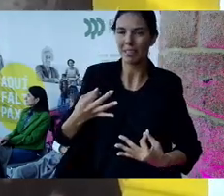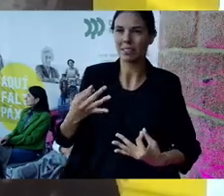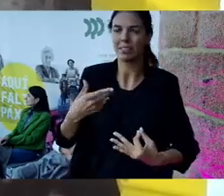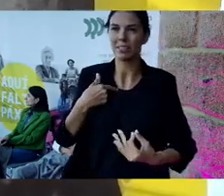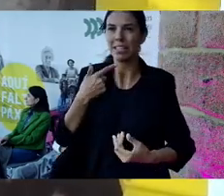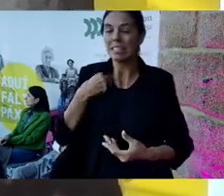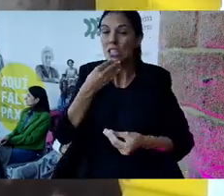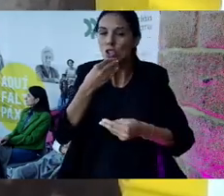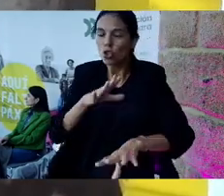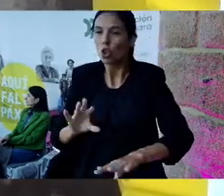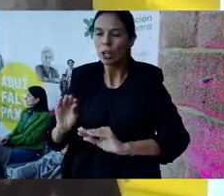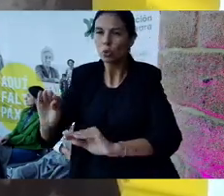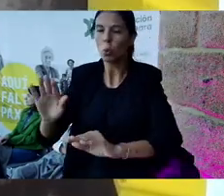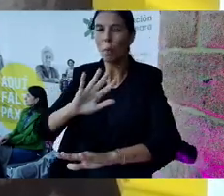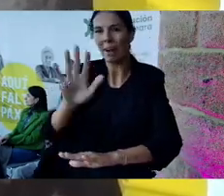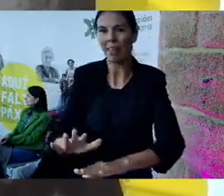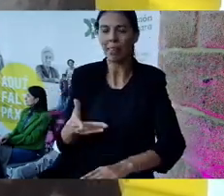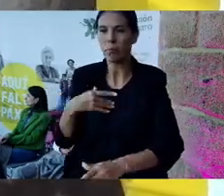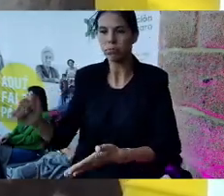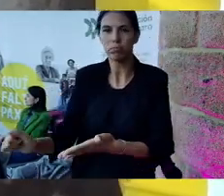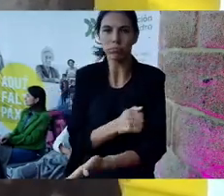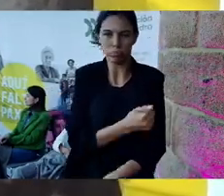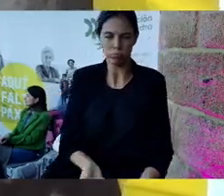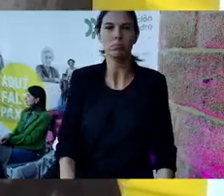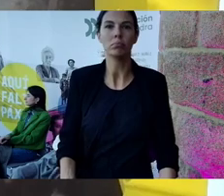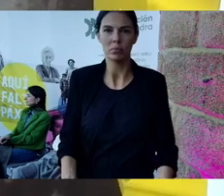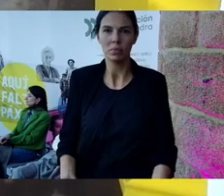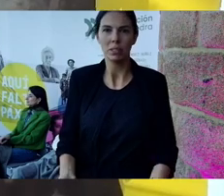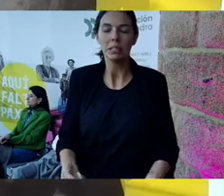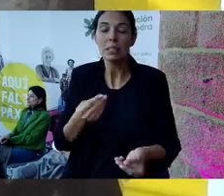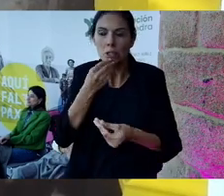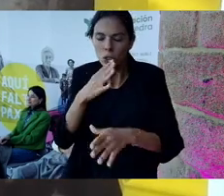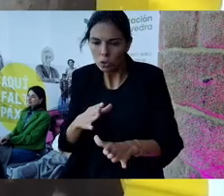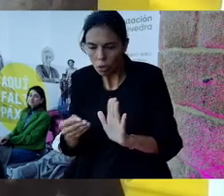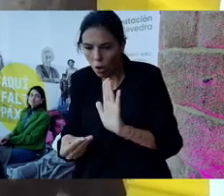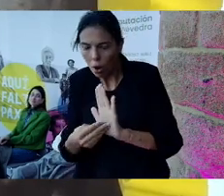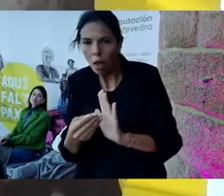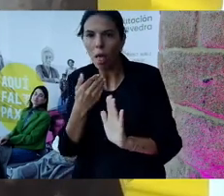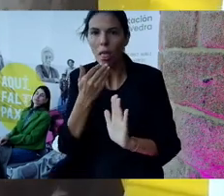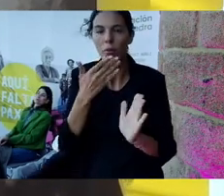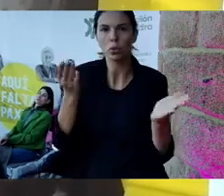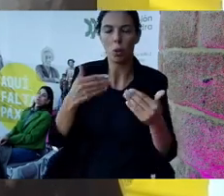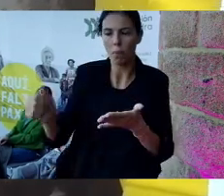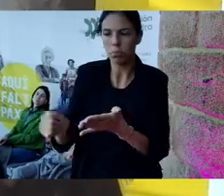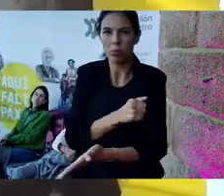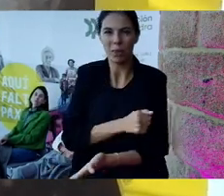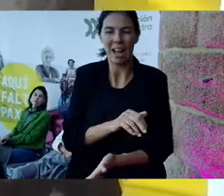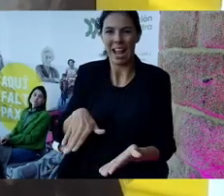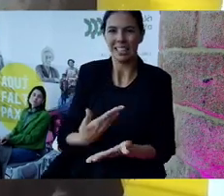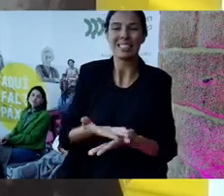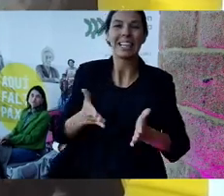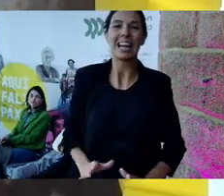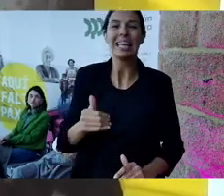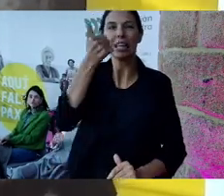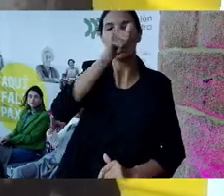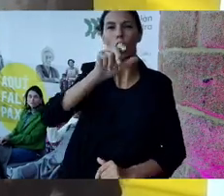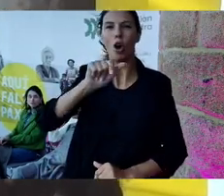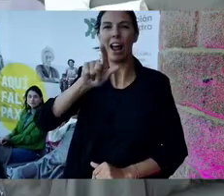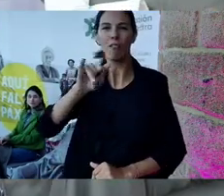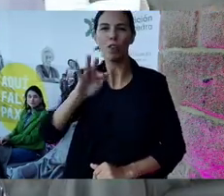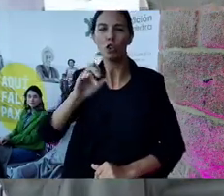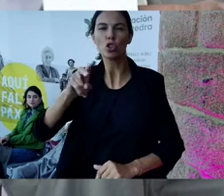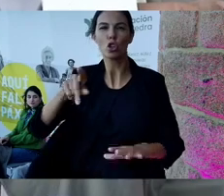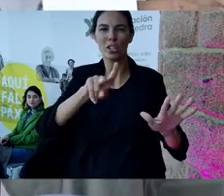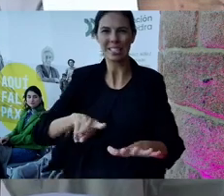e simbólicamente se borra o rastro de Urraca, ¿no? Efectivamente. Ni siquiera su